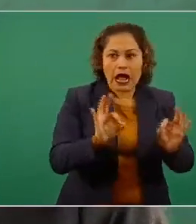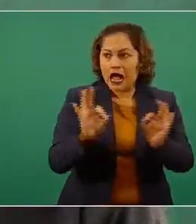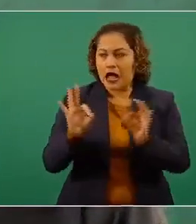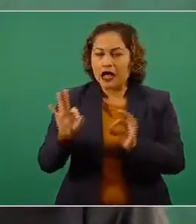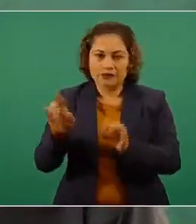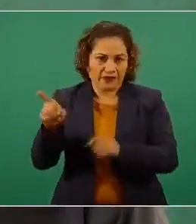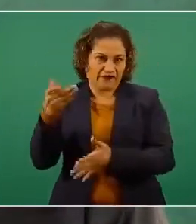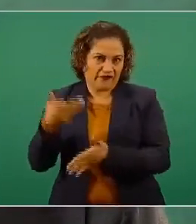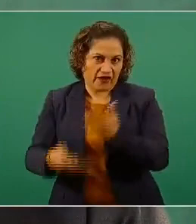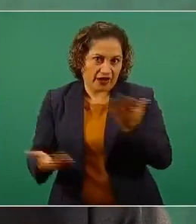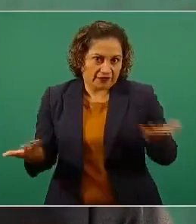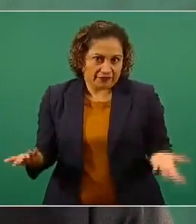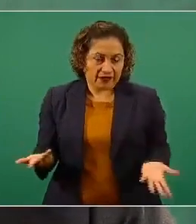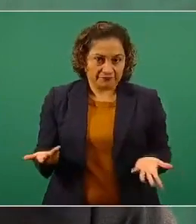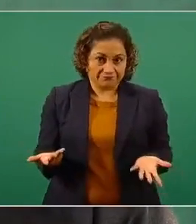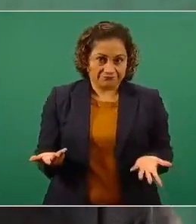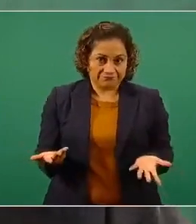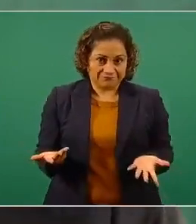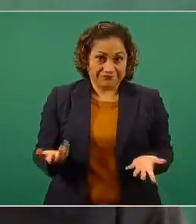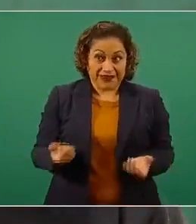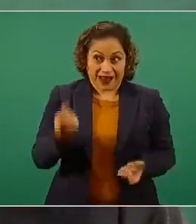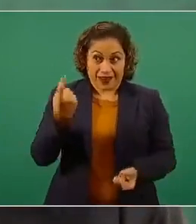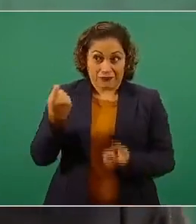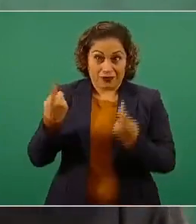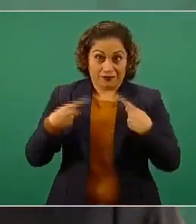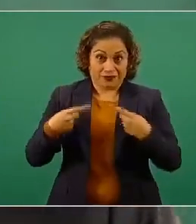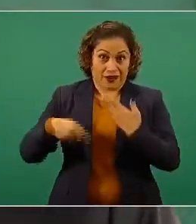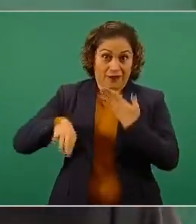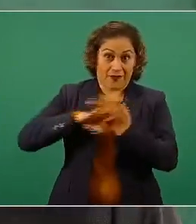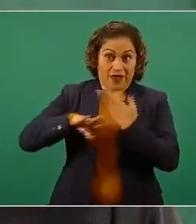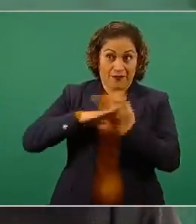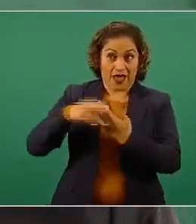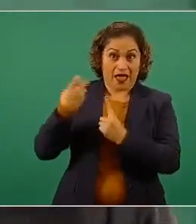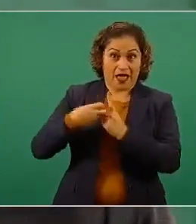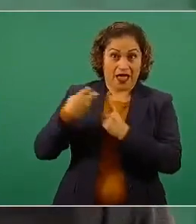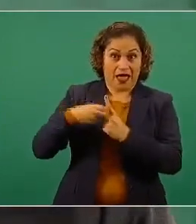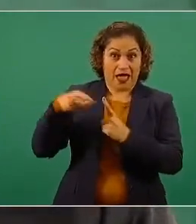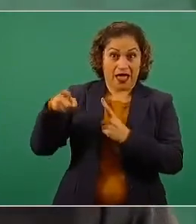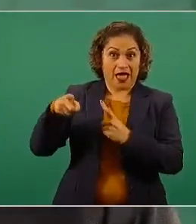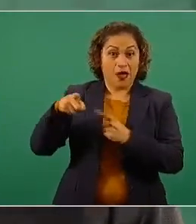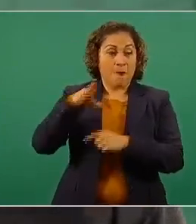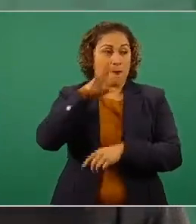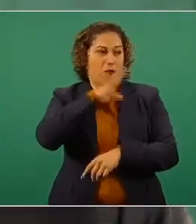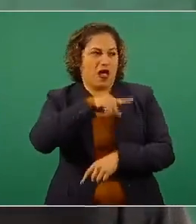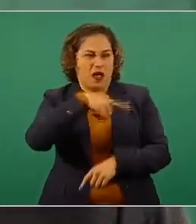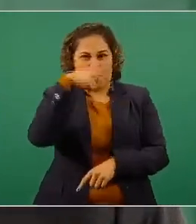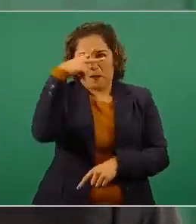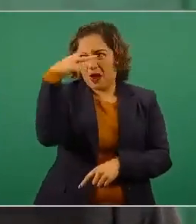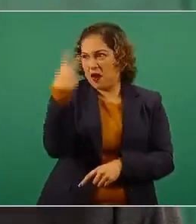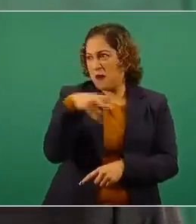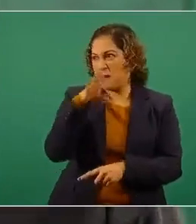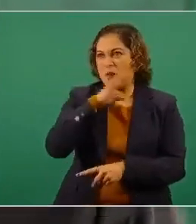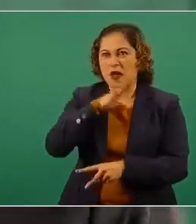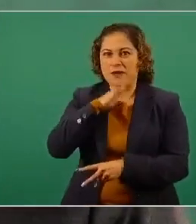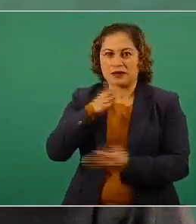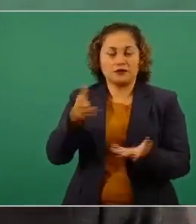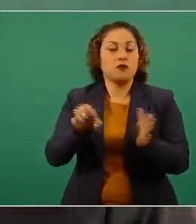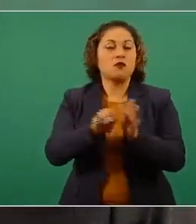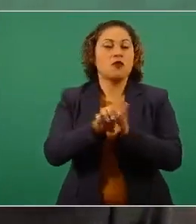para ellos el problema es en México. En el caso de la